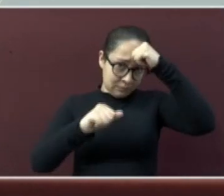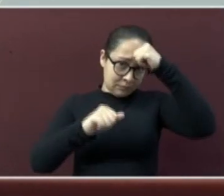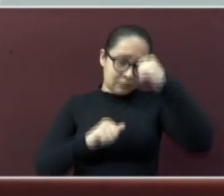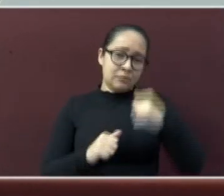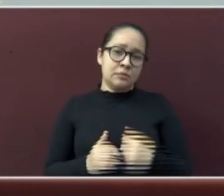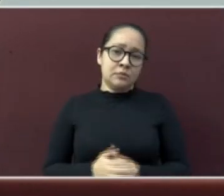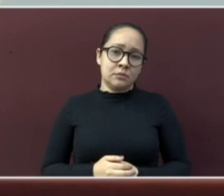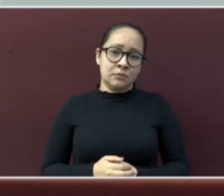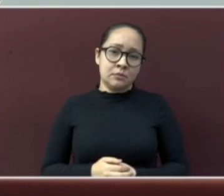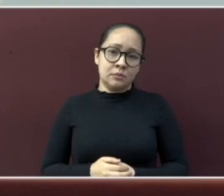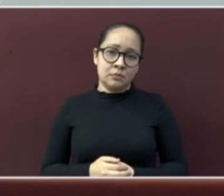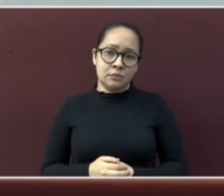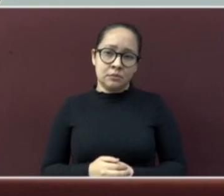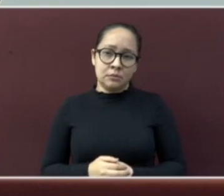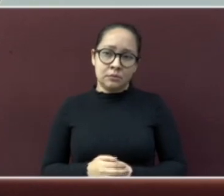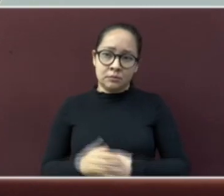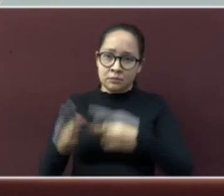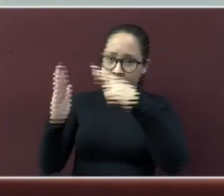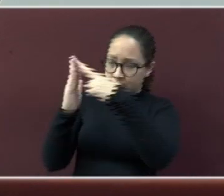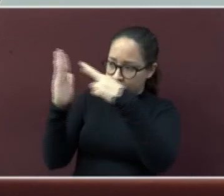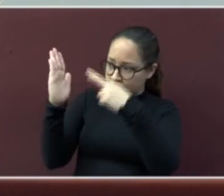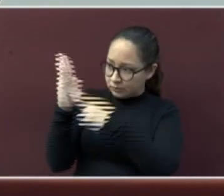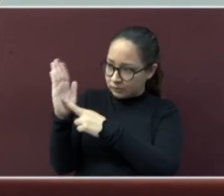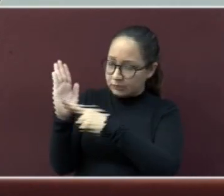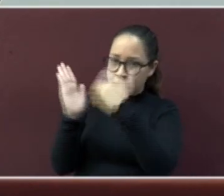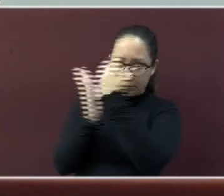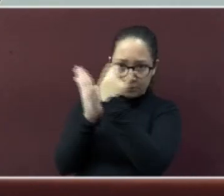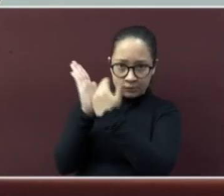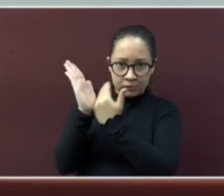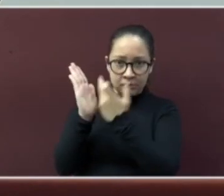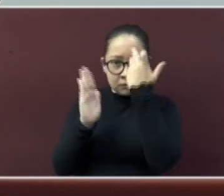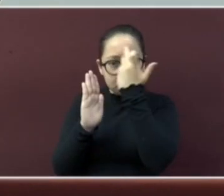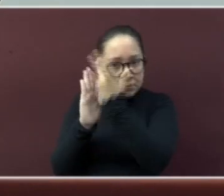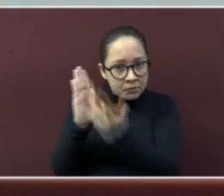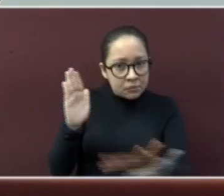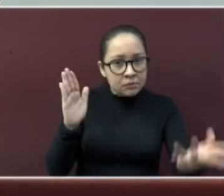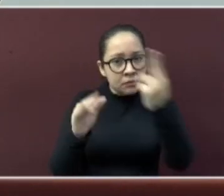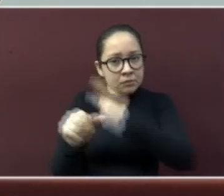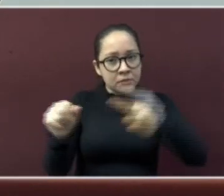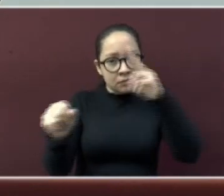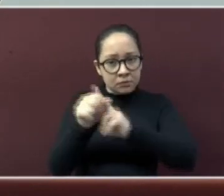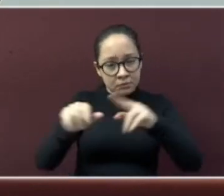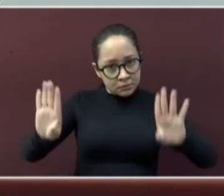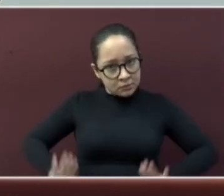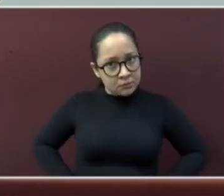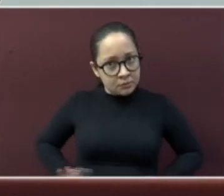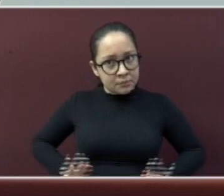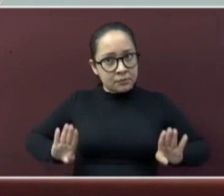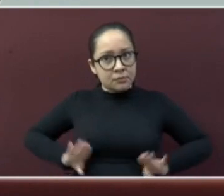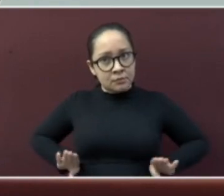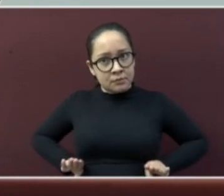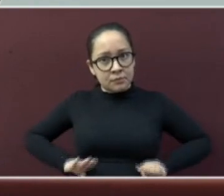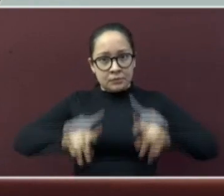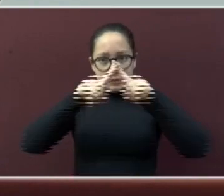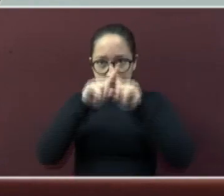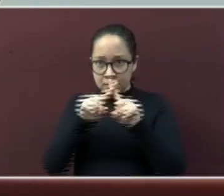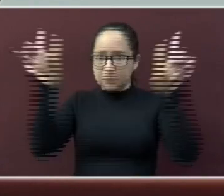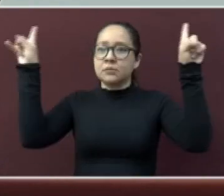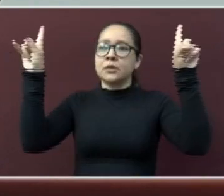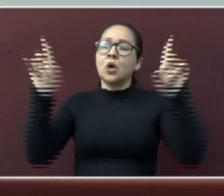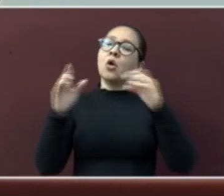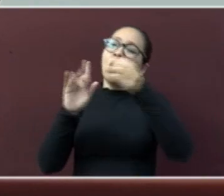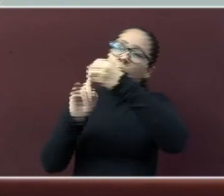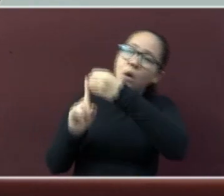los lineamientos para el regreso a la nueva normalidad de las actividades económicas de forma ordenada